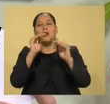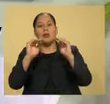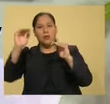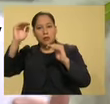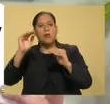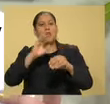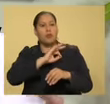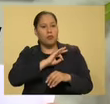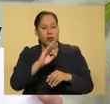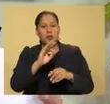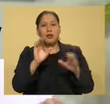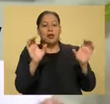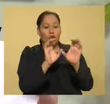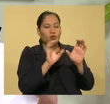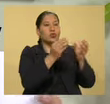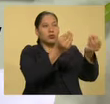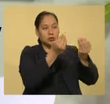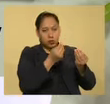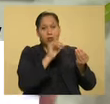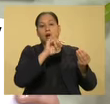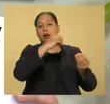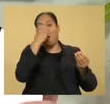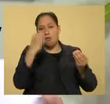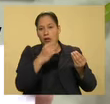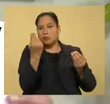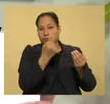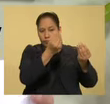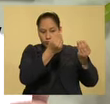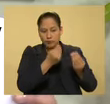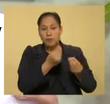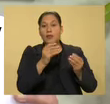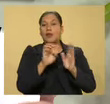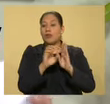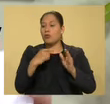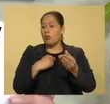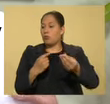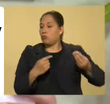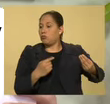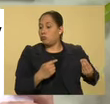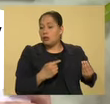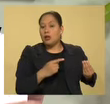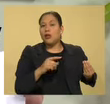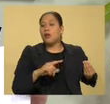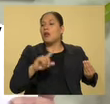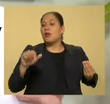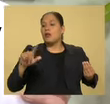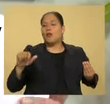derecho de recibir un certificado de secundaria. Nadie puede retrasarte tus